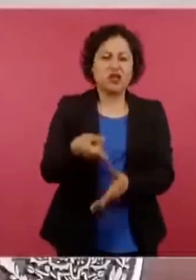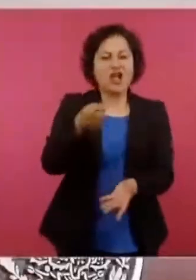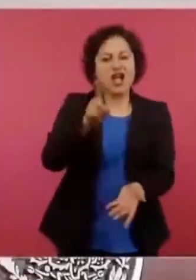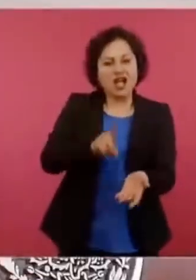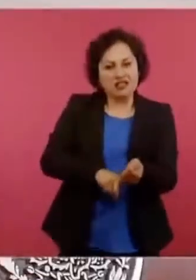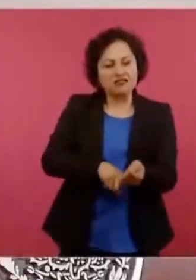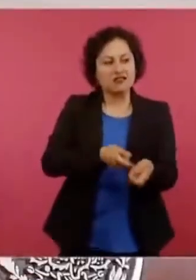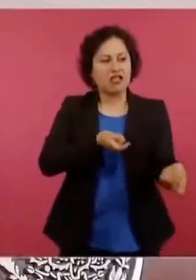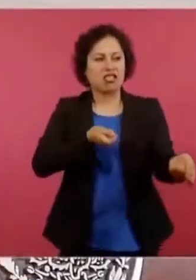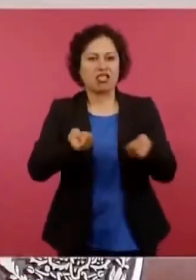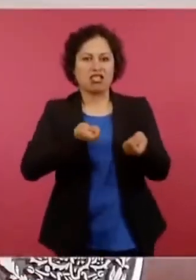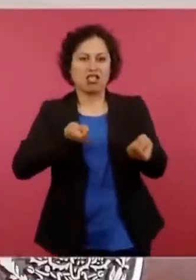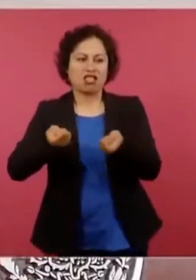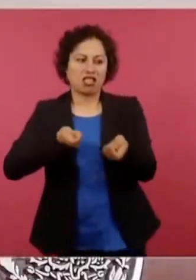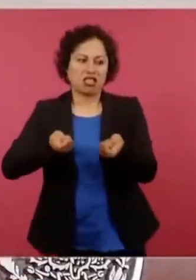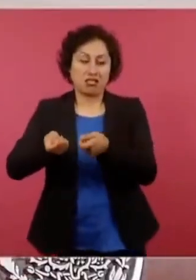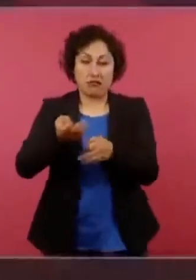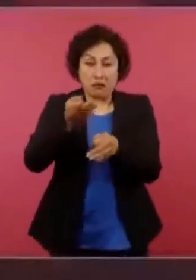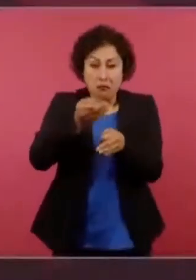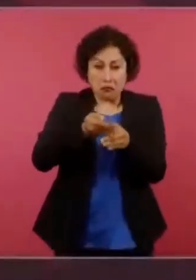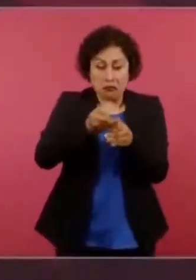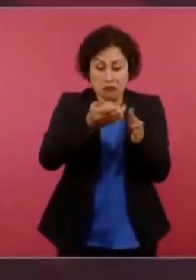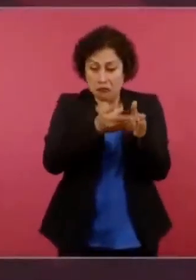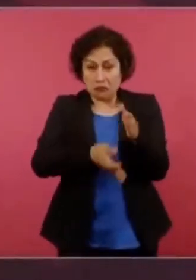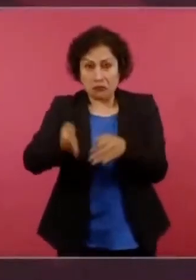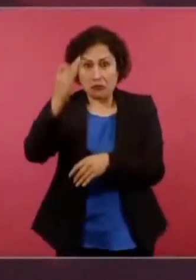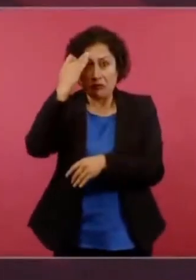de la prensa en México